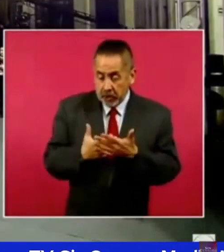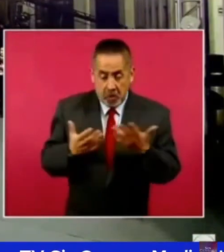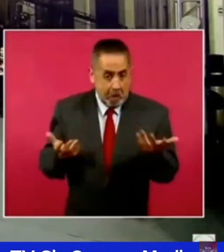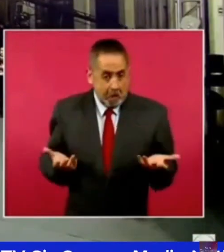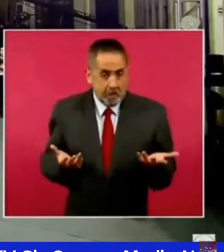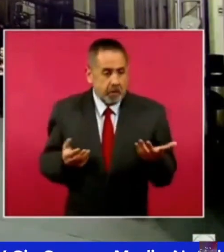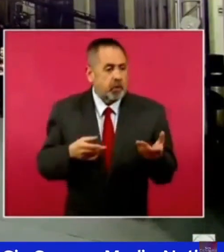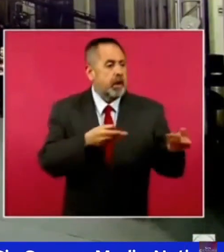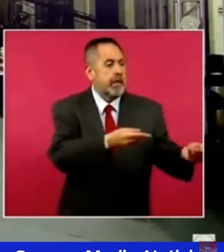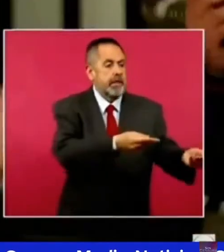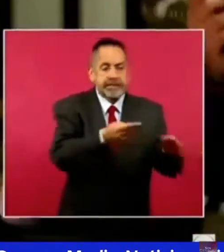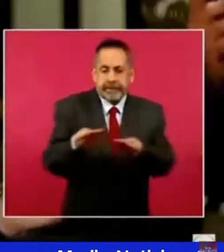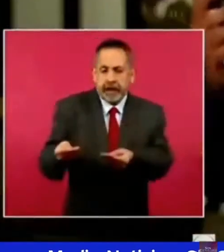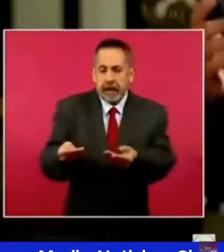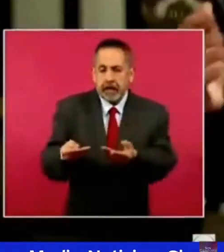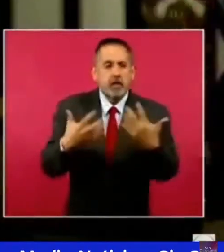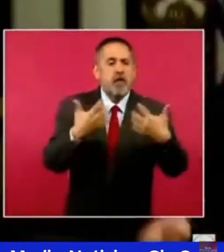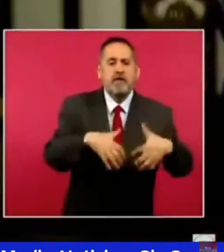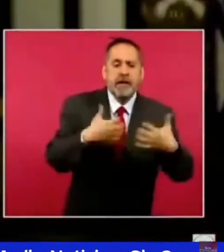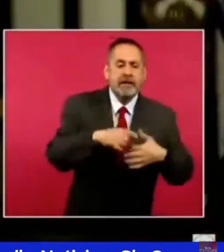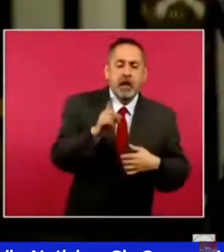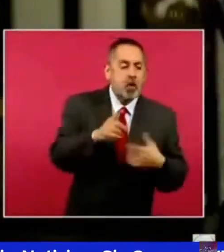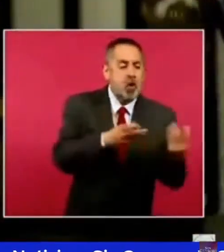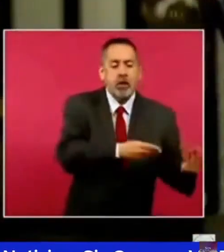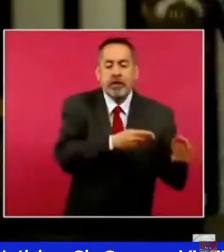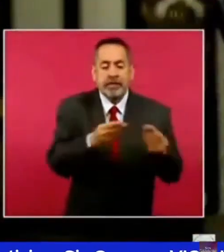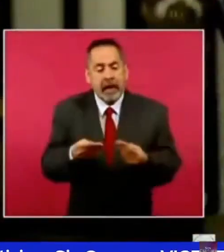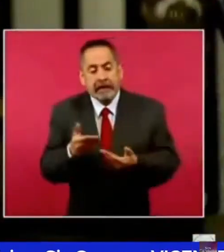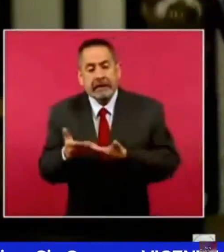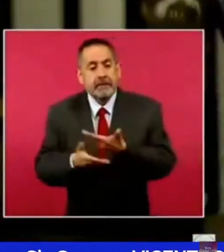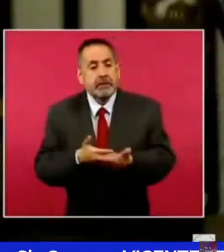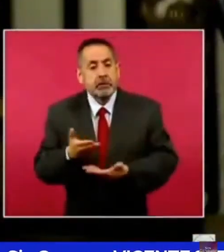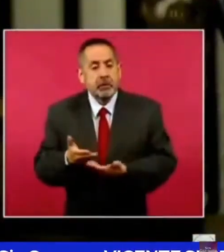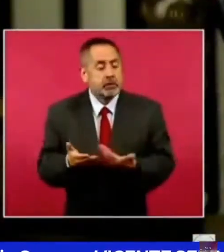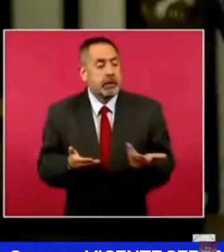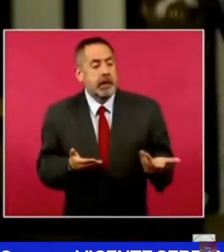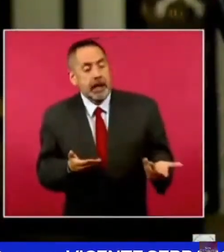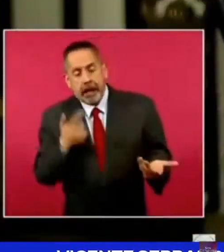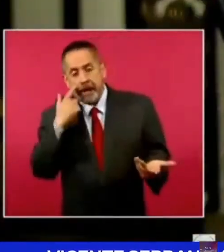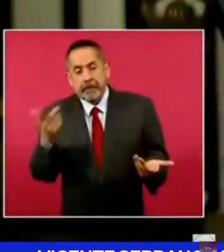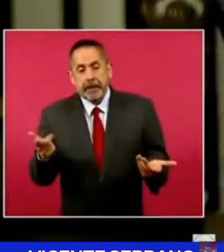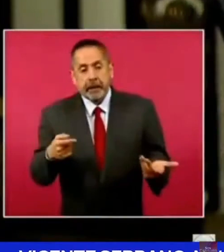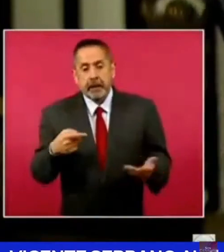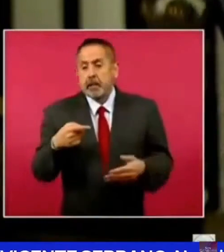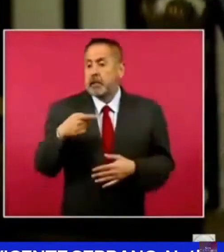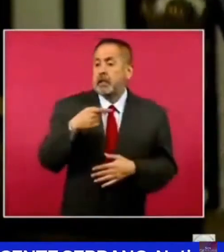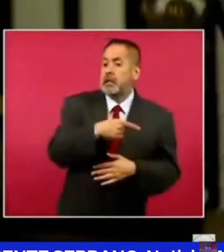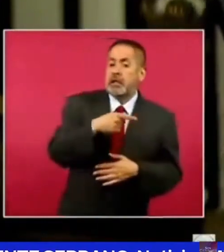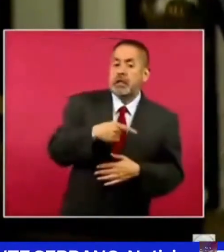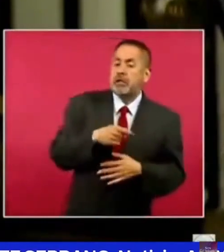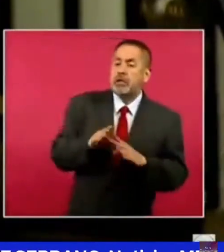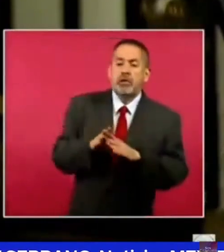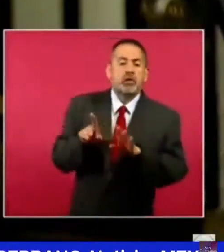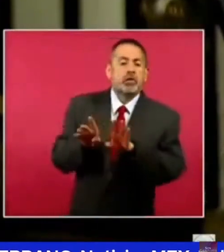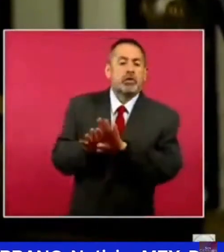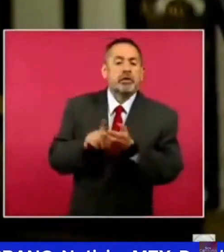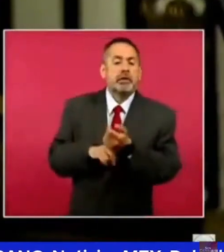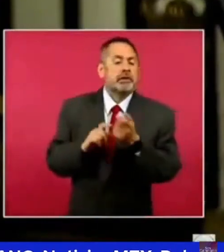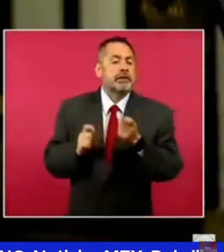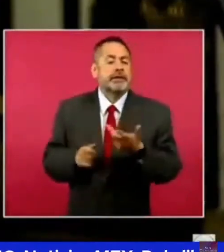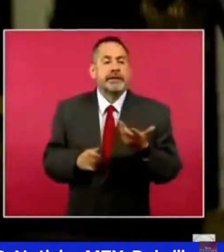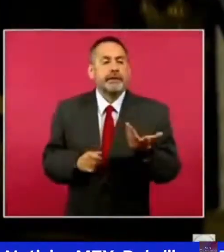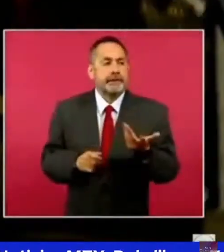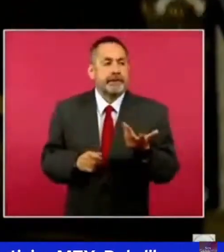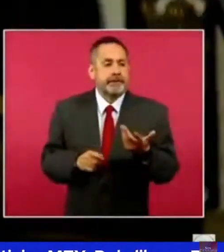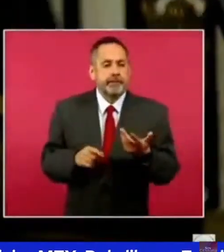de proveeduría y no de fabricantes, toda vez que, bueno, pues lo que hacen es adquirir lo que tiene que ver con cuestiones